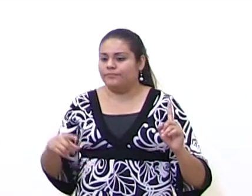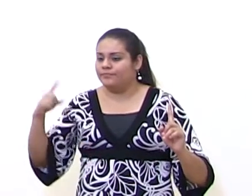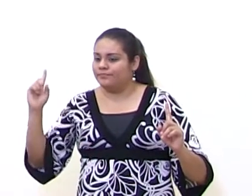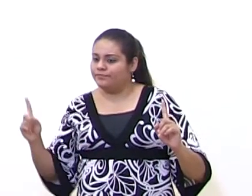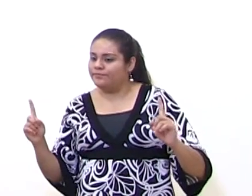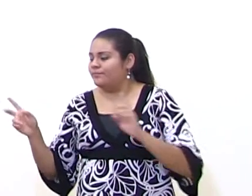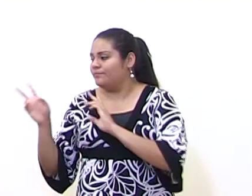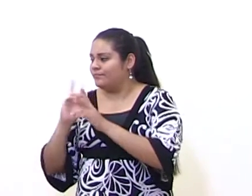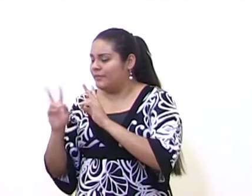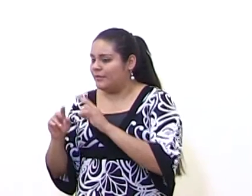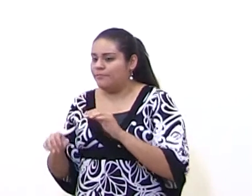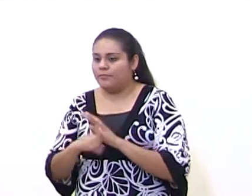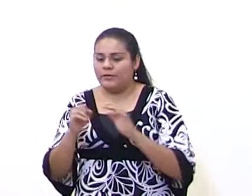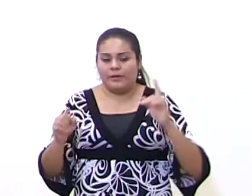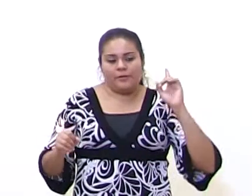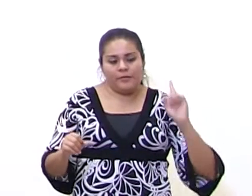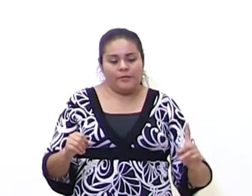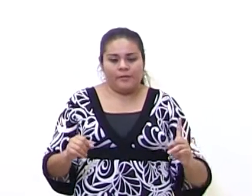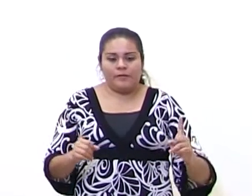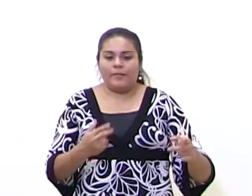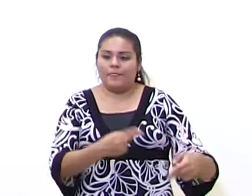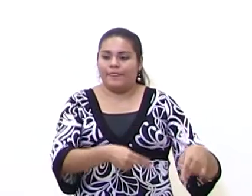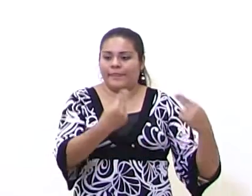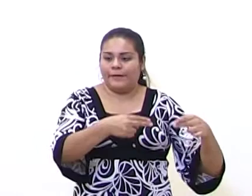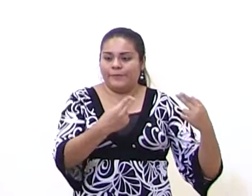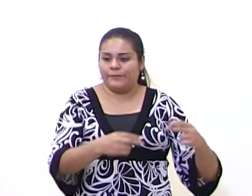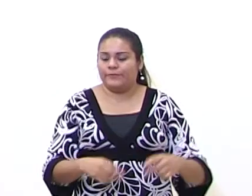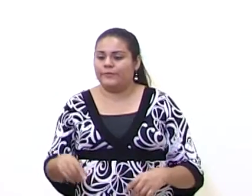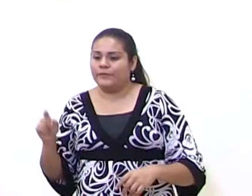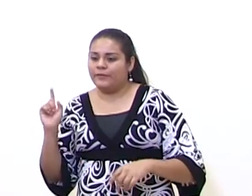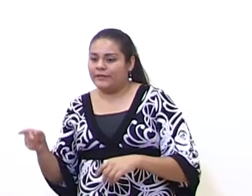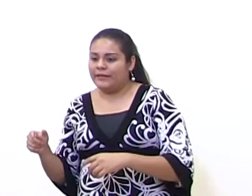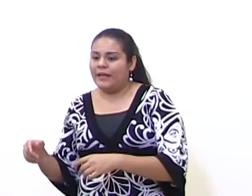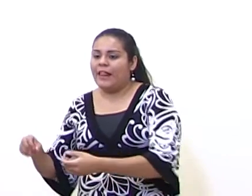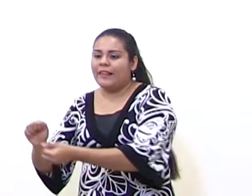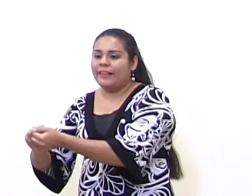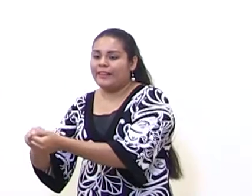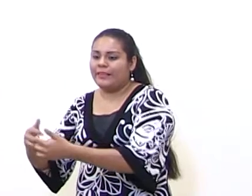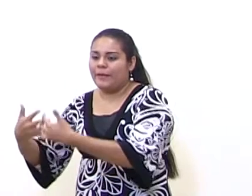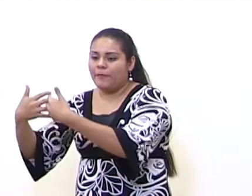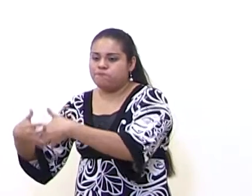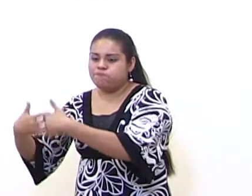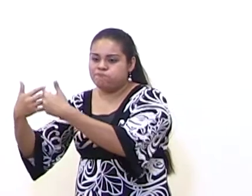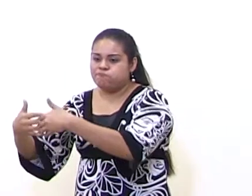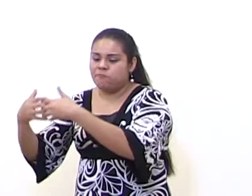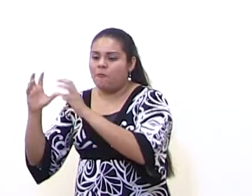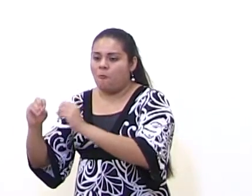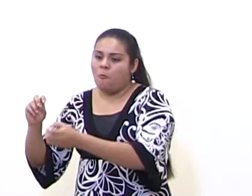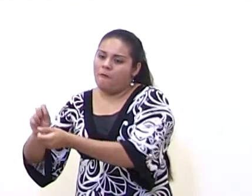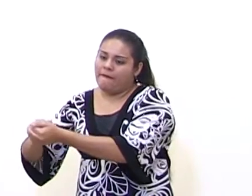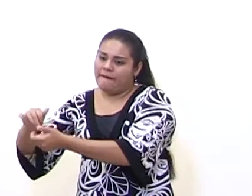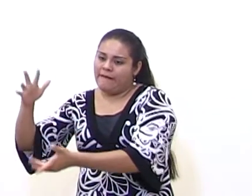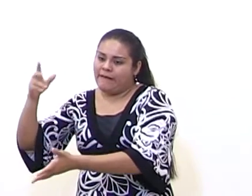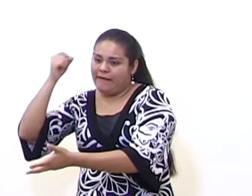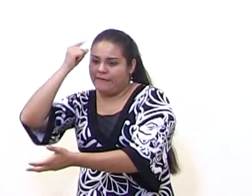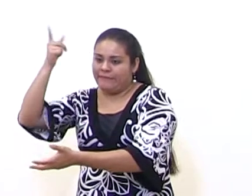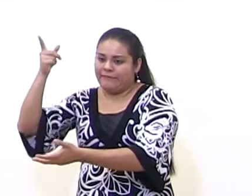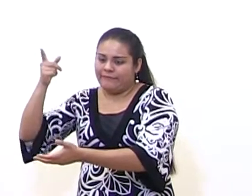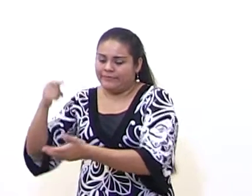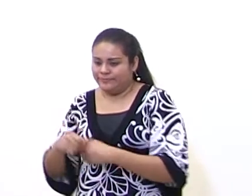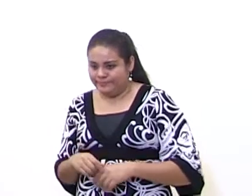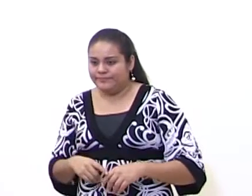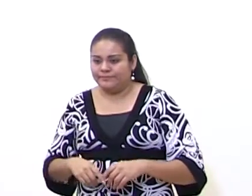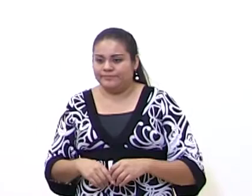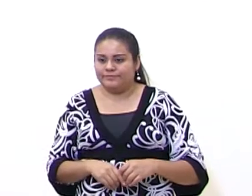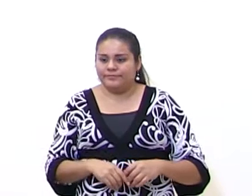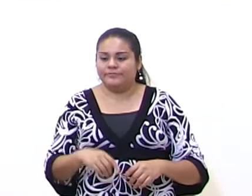que está generando ese mensaje publicitario, ¿sí? Con qué elementos lo integra y cómo quiere